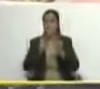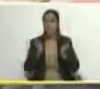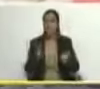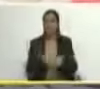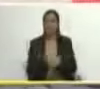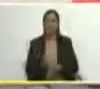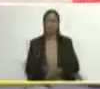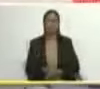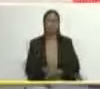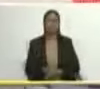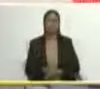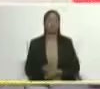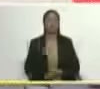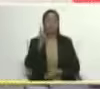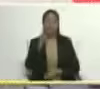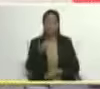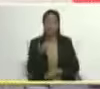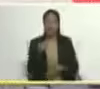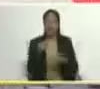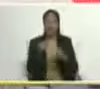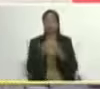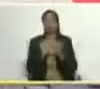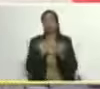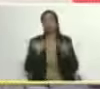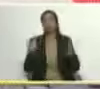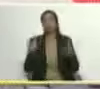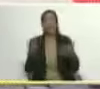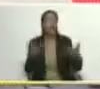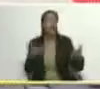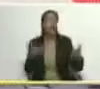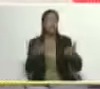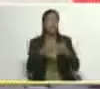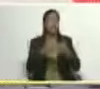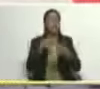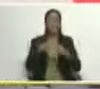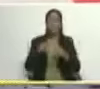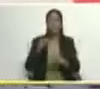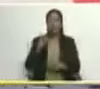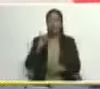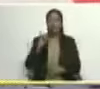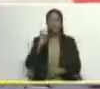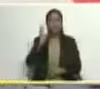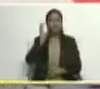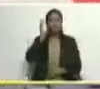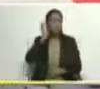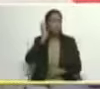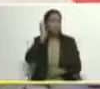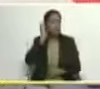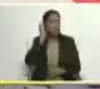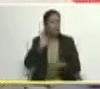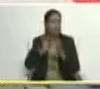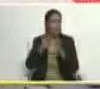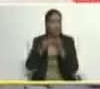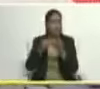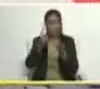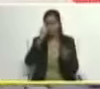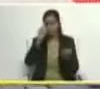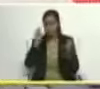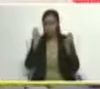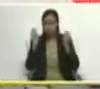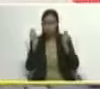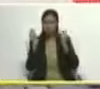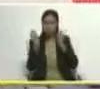grandes amenazas, pero también hay grandes cambios civilizatorios en la conciencia del mundo.